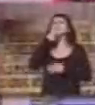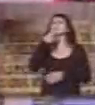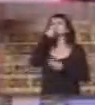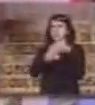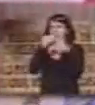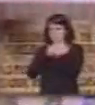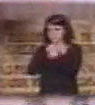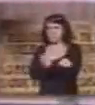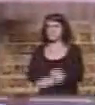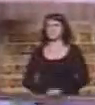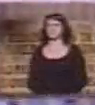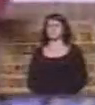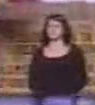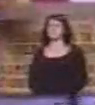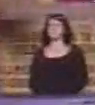Palmas.